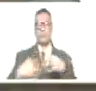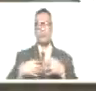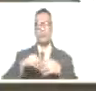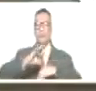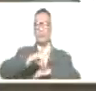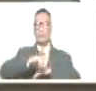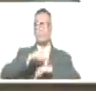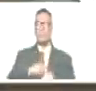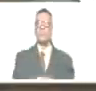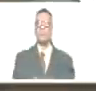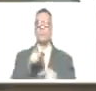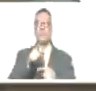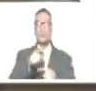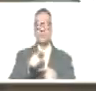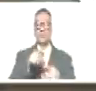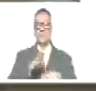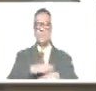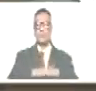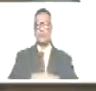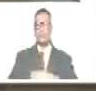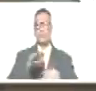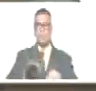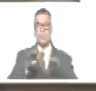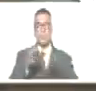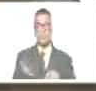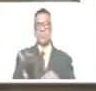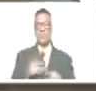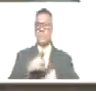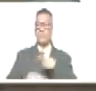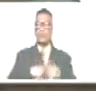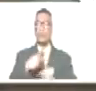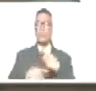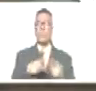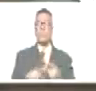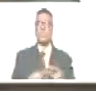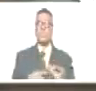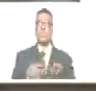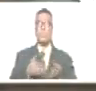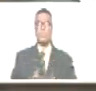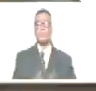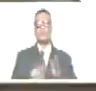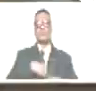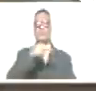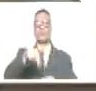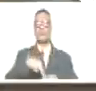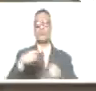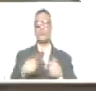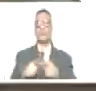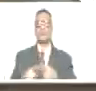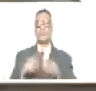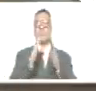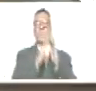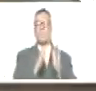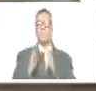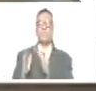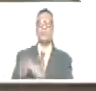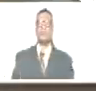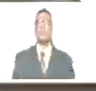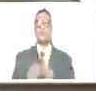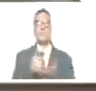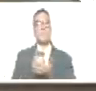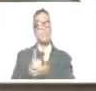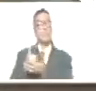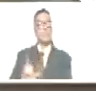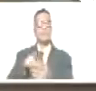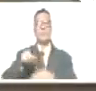siendo esta condición esencial del proceso de renacimiento nacional en todos los órdenes, así como contribución necesaria para